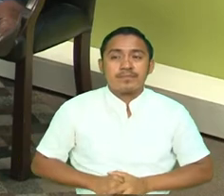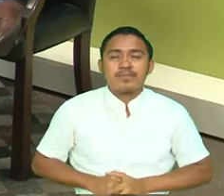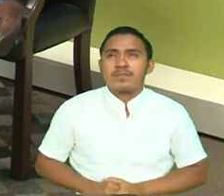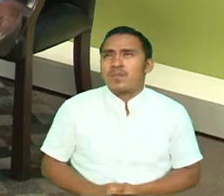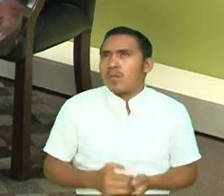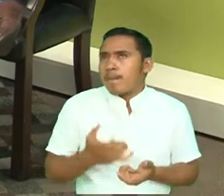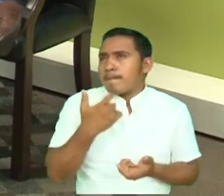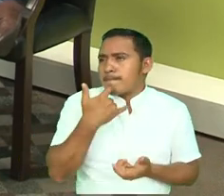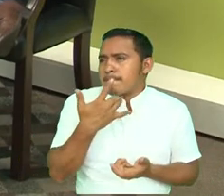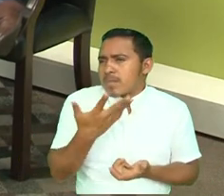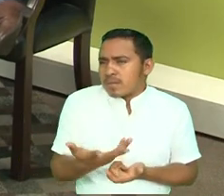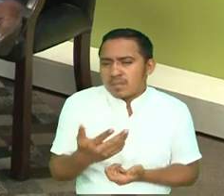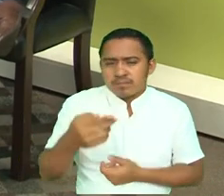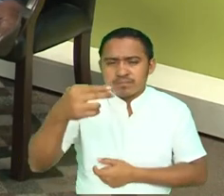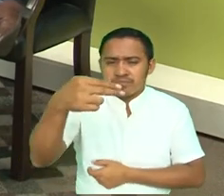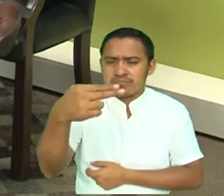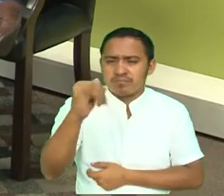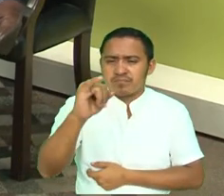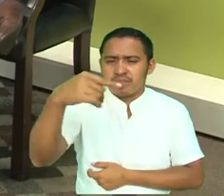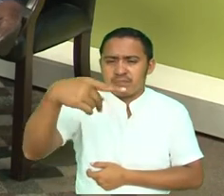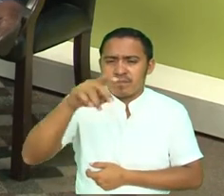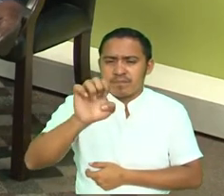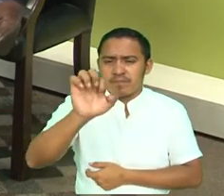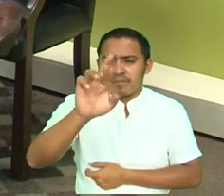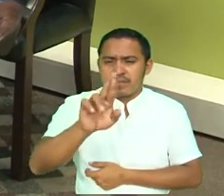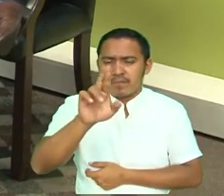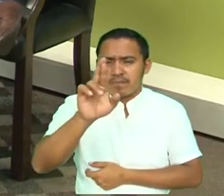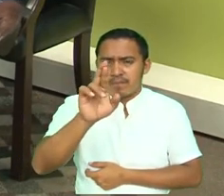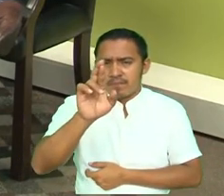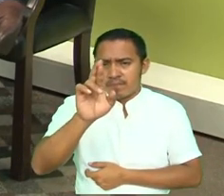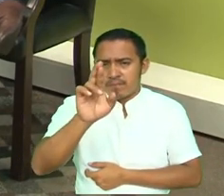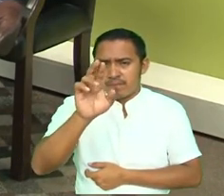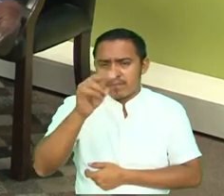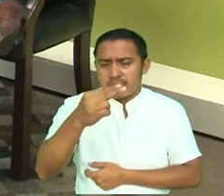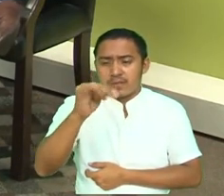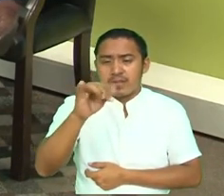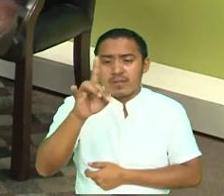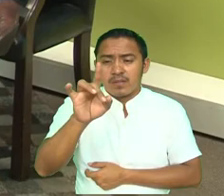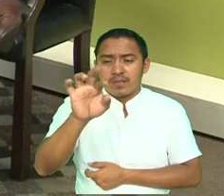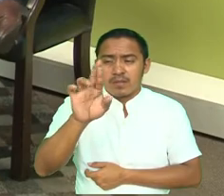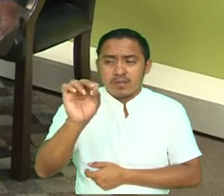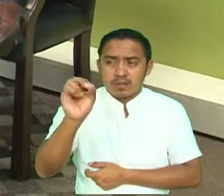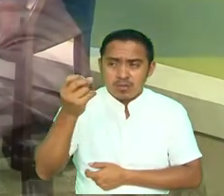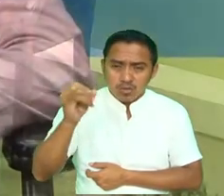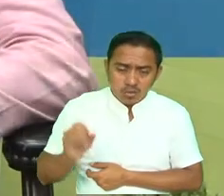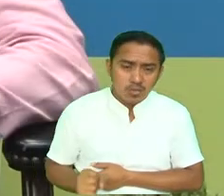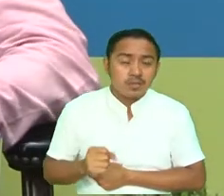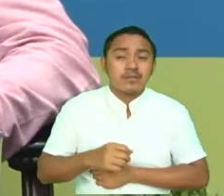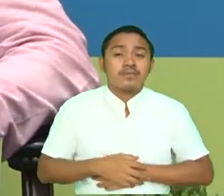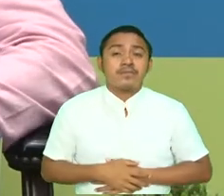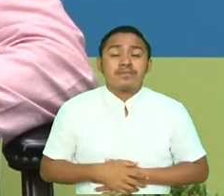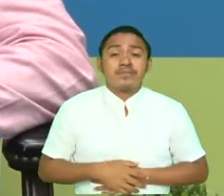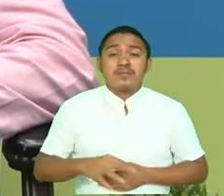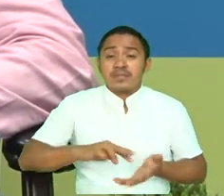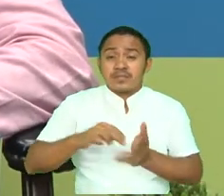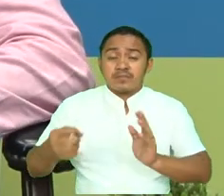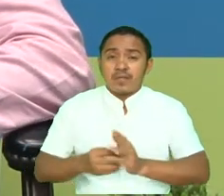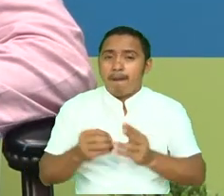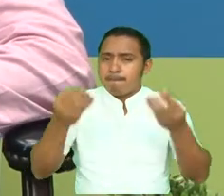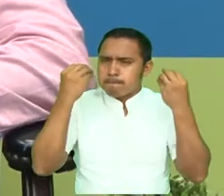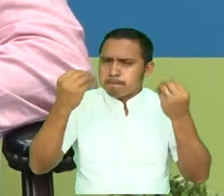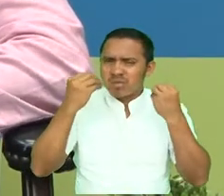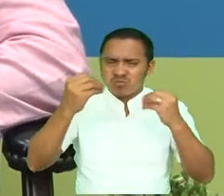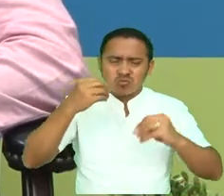¿qué provoca la hiperhidrosis, doctor? Okay. Por hiperhidrosis. Hiperhidrosis. Perdón. El término hiperhidrosis es la sudoración